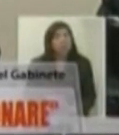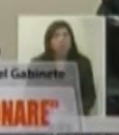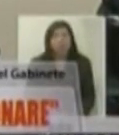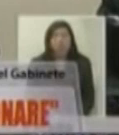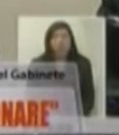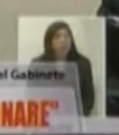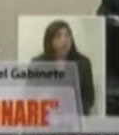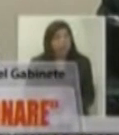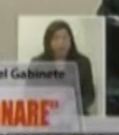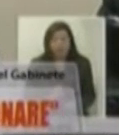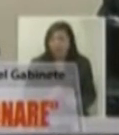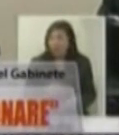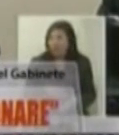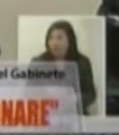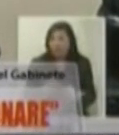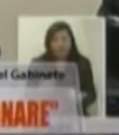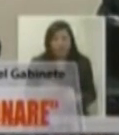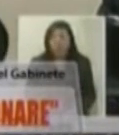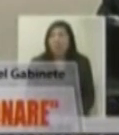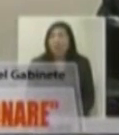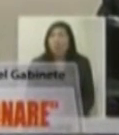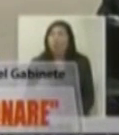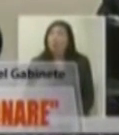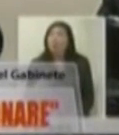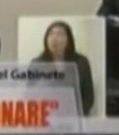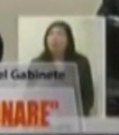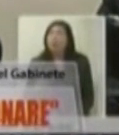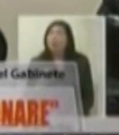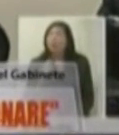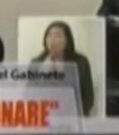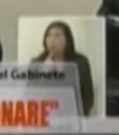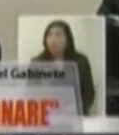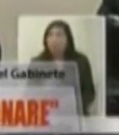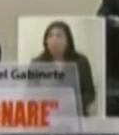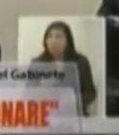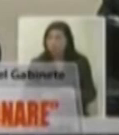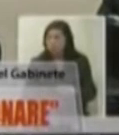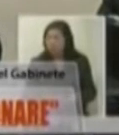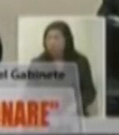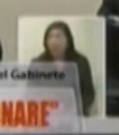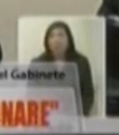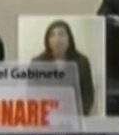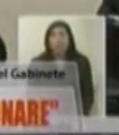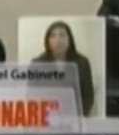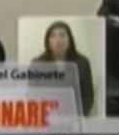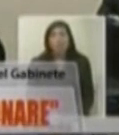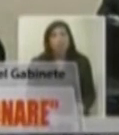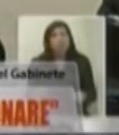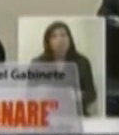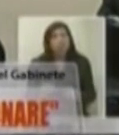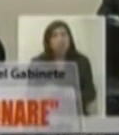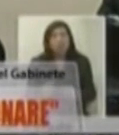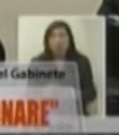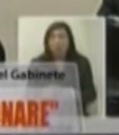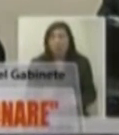gobierno en ningún momento actuó de manera débil en el caso de CONARE. Hemos sido muy firmes con la indicación de que no se negocia con grupos que son grupos de fachada